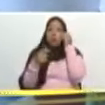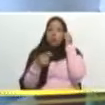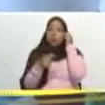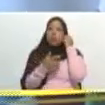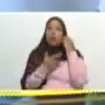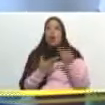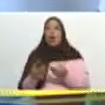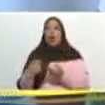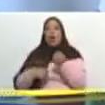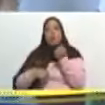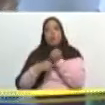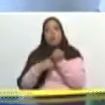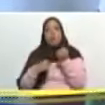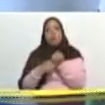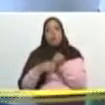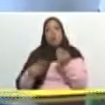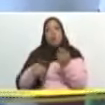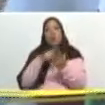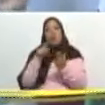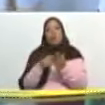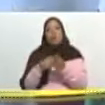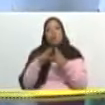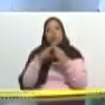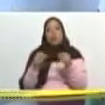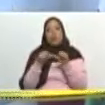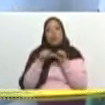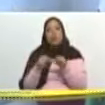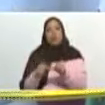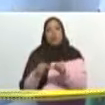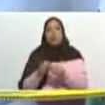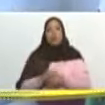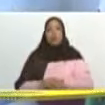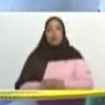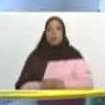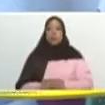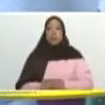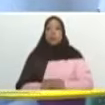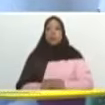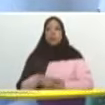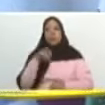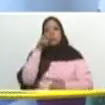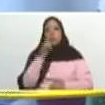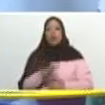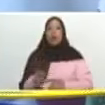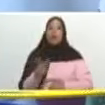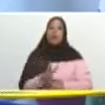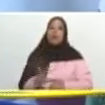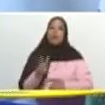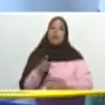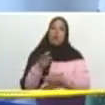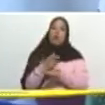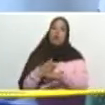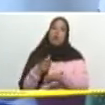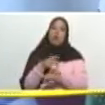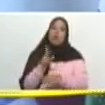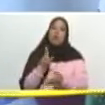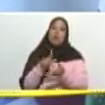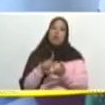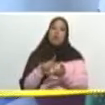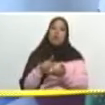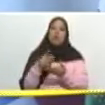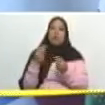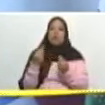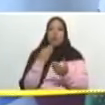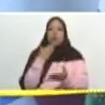apoyo completo, total y permanente también, de los países y gobiernos asistentes. Agradecemos